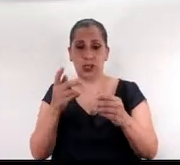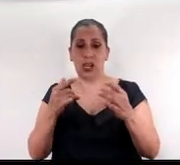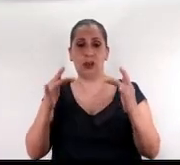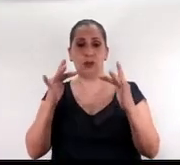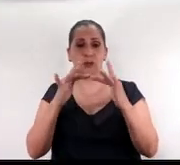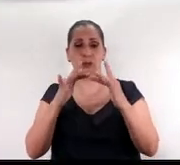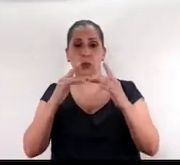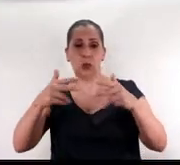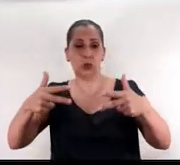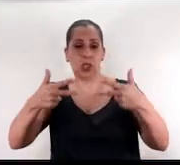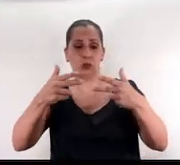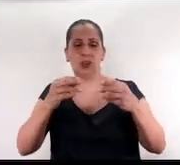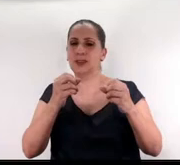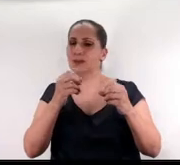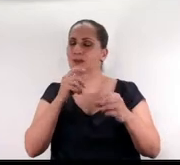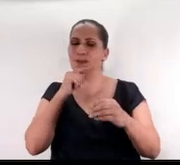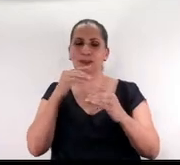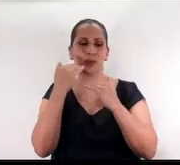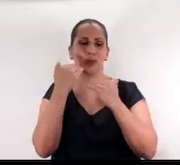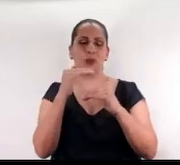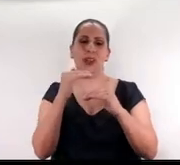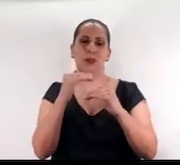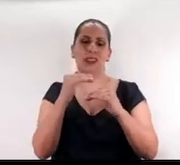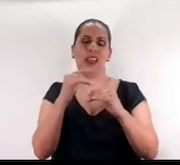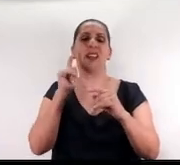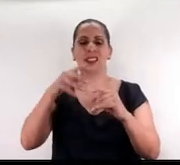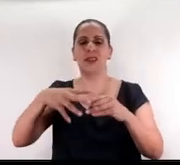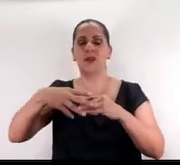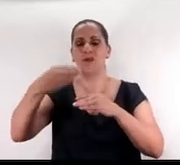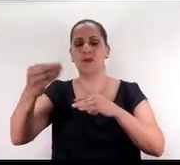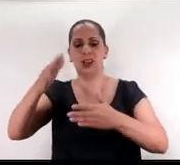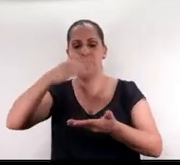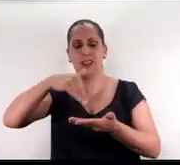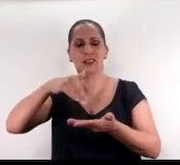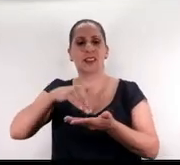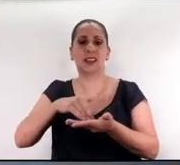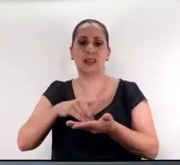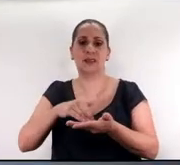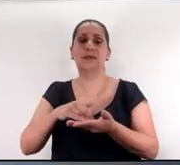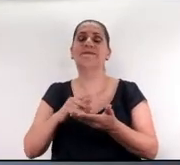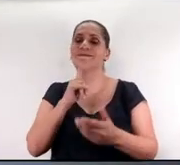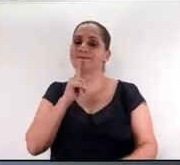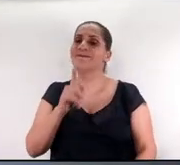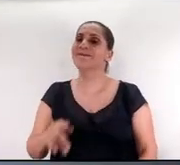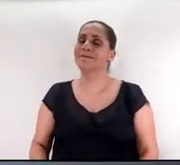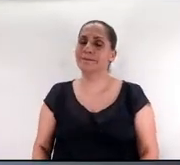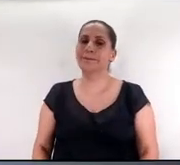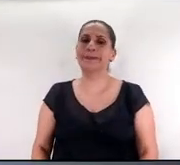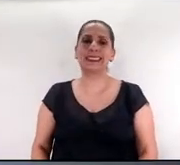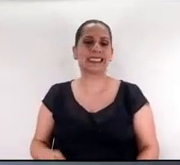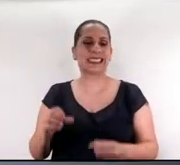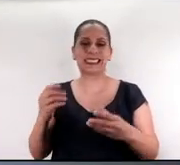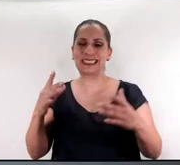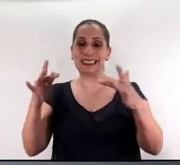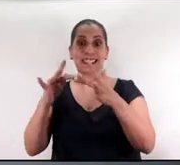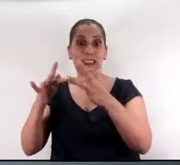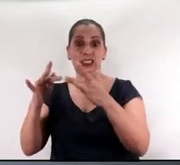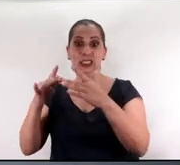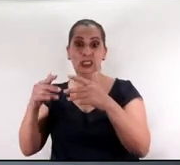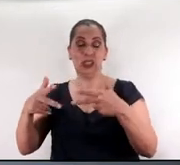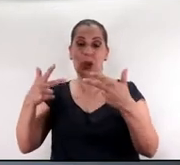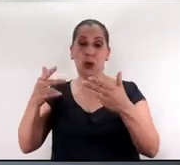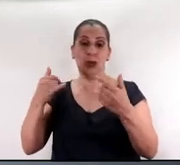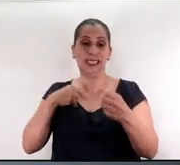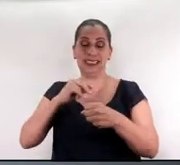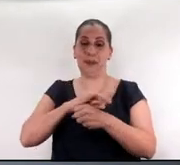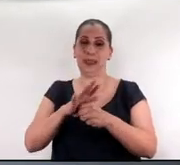del Valle Central. La prioridad debería ser fuera del Valle Central. Así es, la interconexión que tanto nos ha dejado de esta pandemia, más necesaria que nunca.